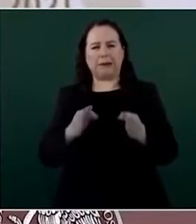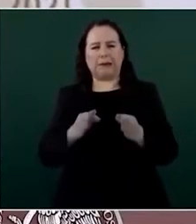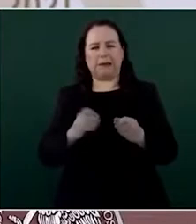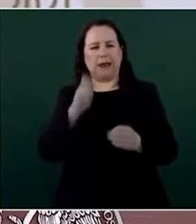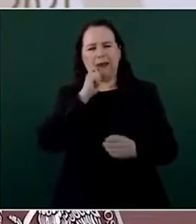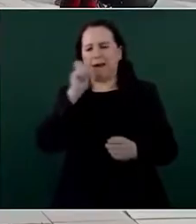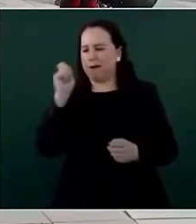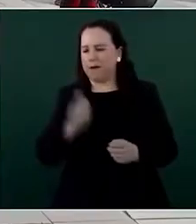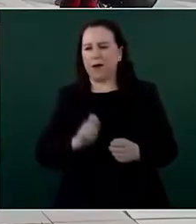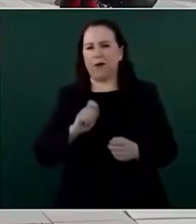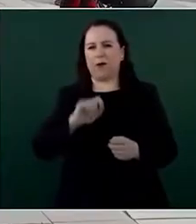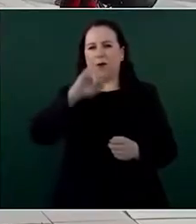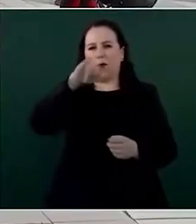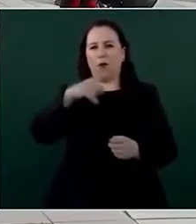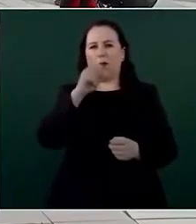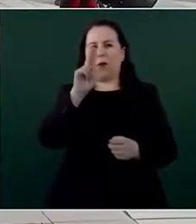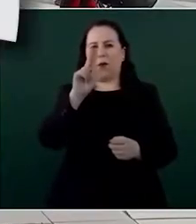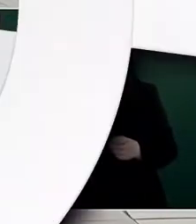Juan Gabriel,